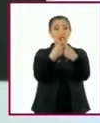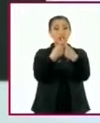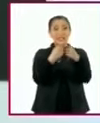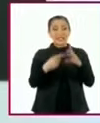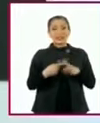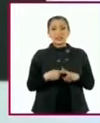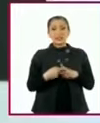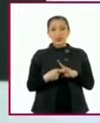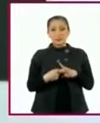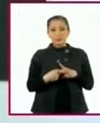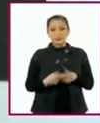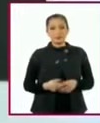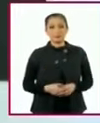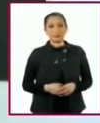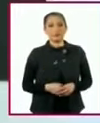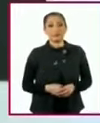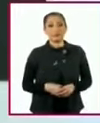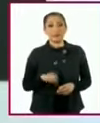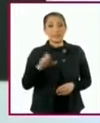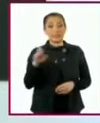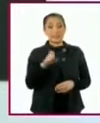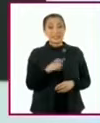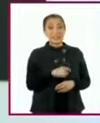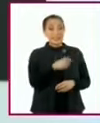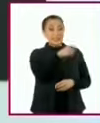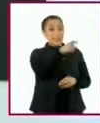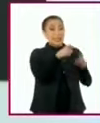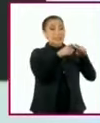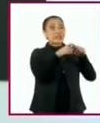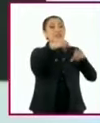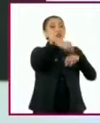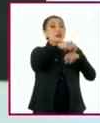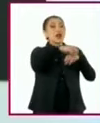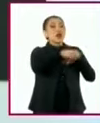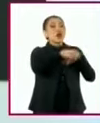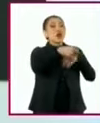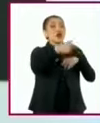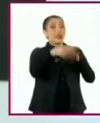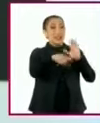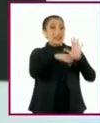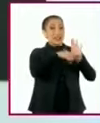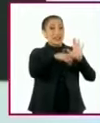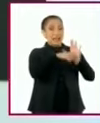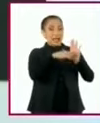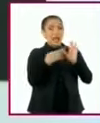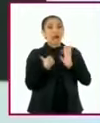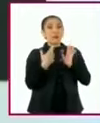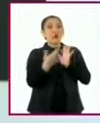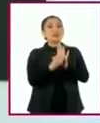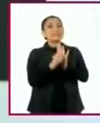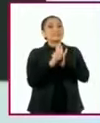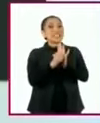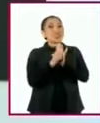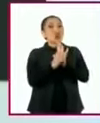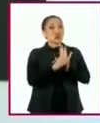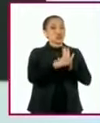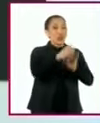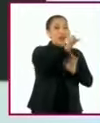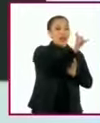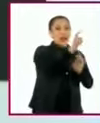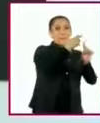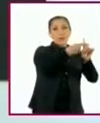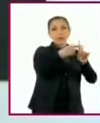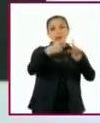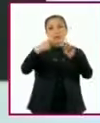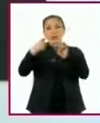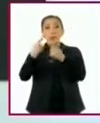división. Si x es un número negativo, porque de acuerdo con las reglas de los signos de la multiplicación,